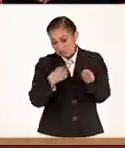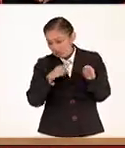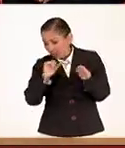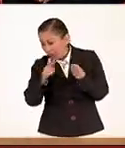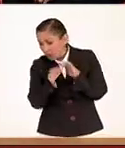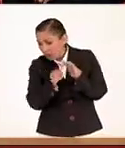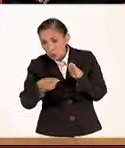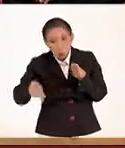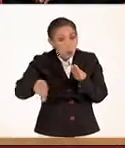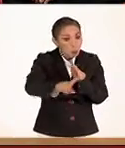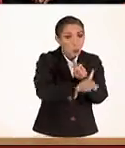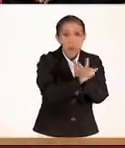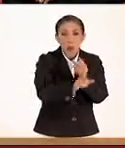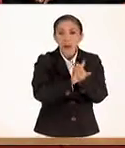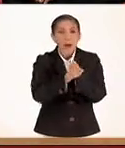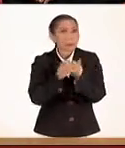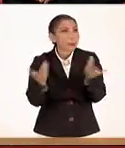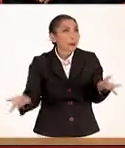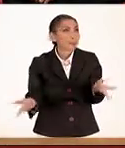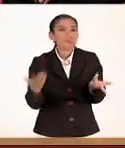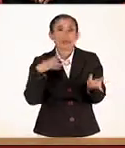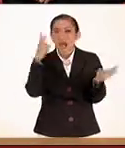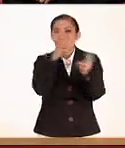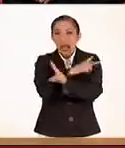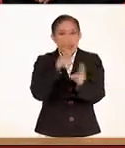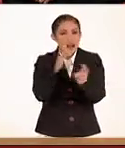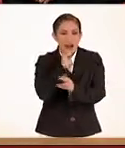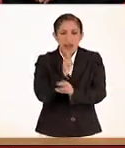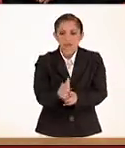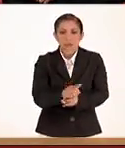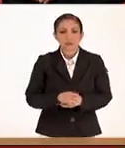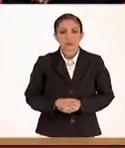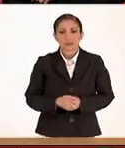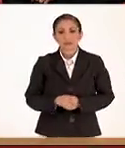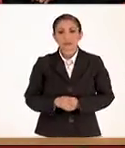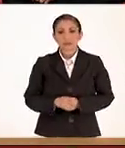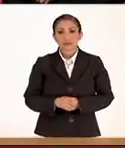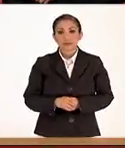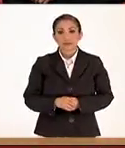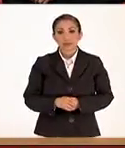algunos no sé campos de aire y todo eso